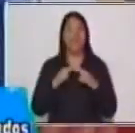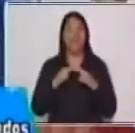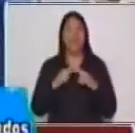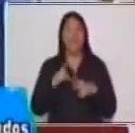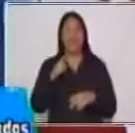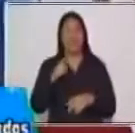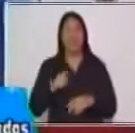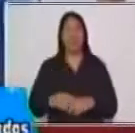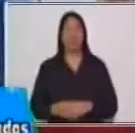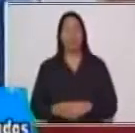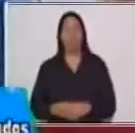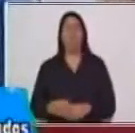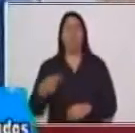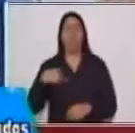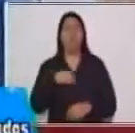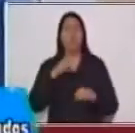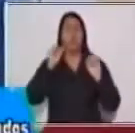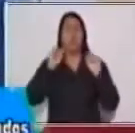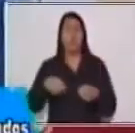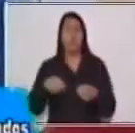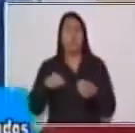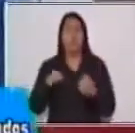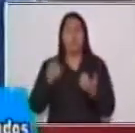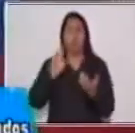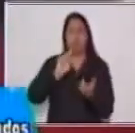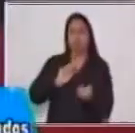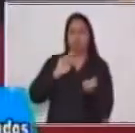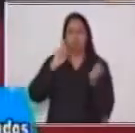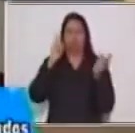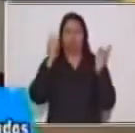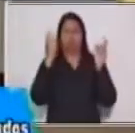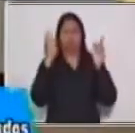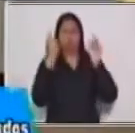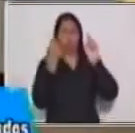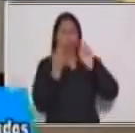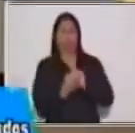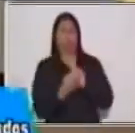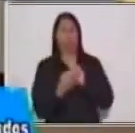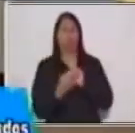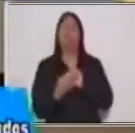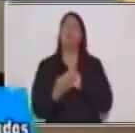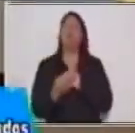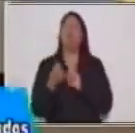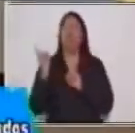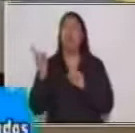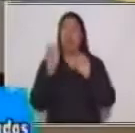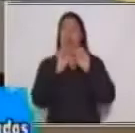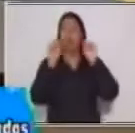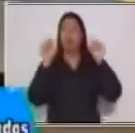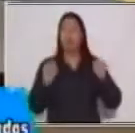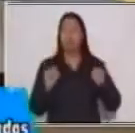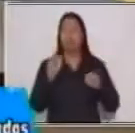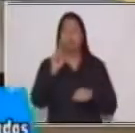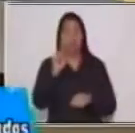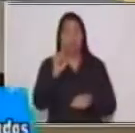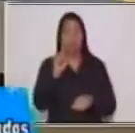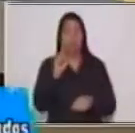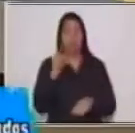Para poder hacer conversiones de los sistemas, antes quiero que